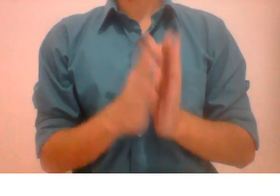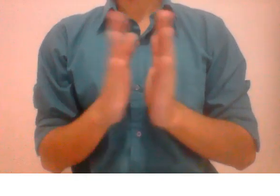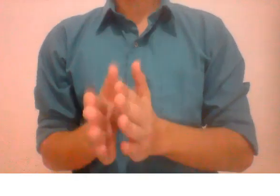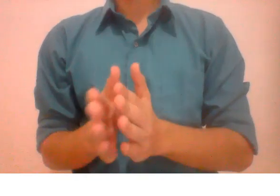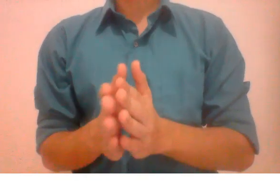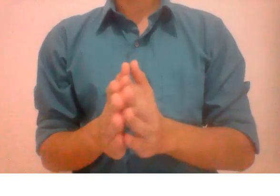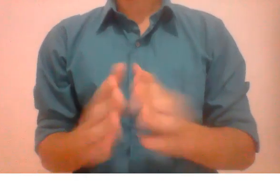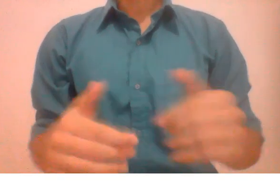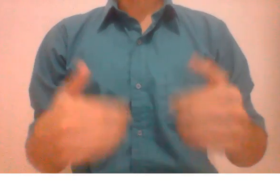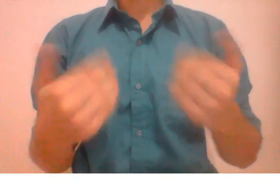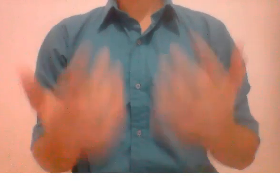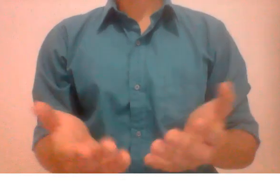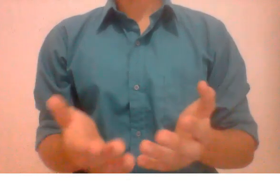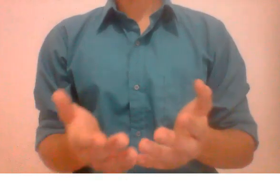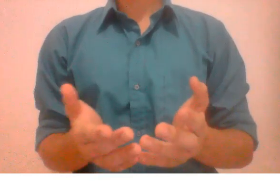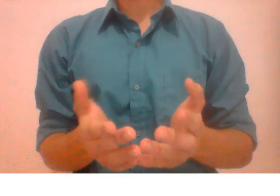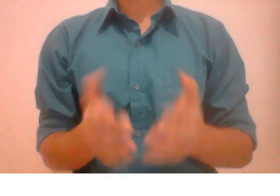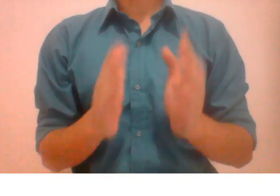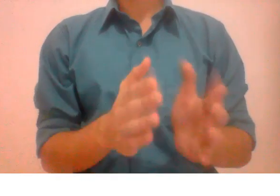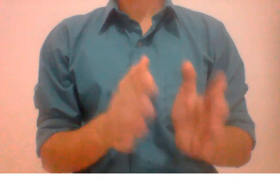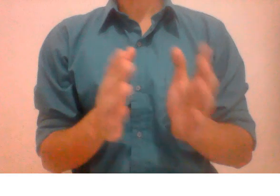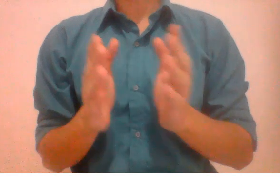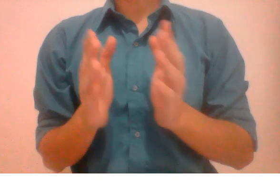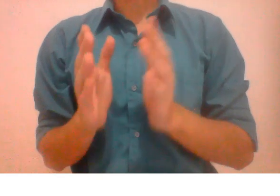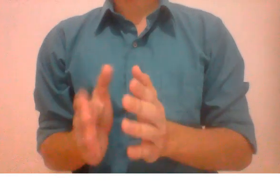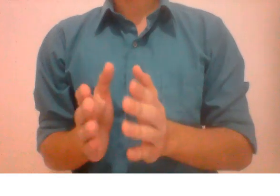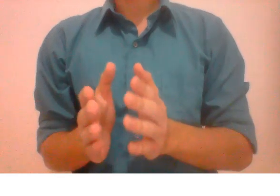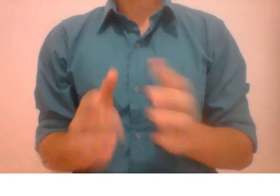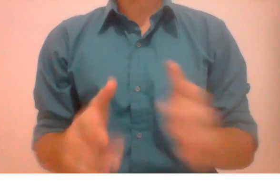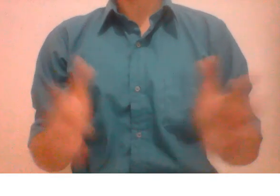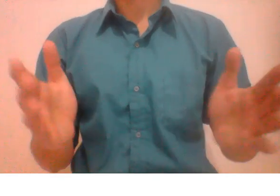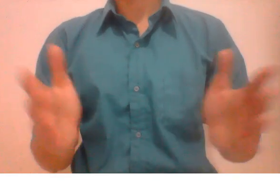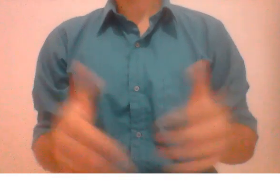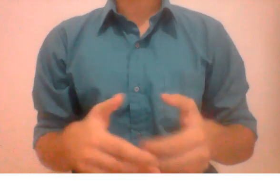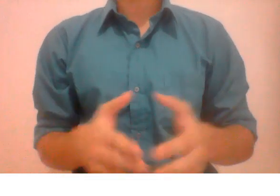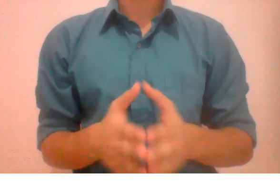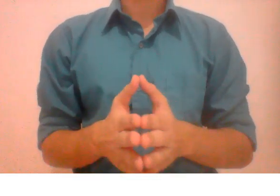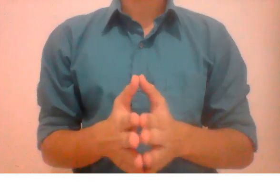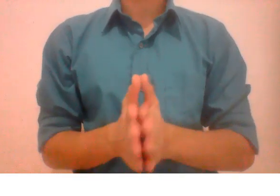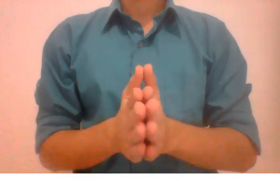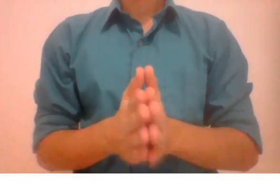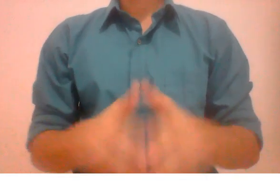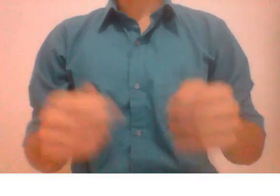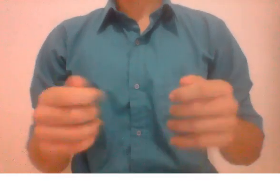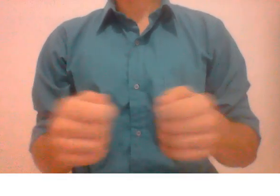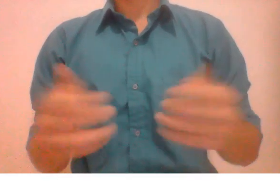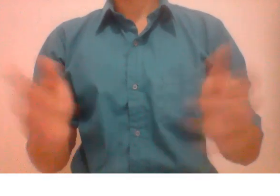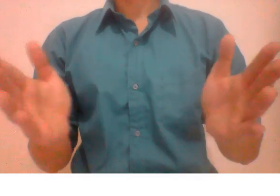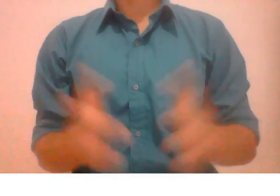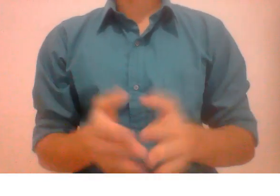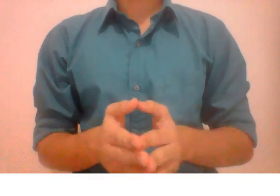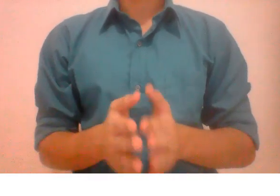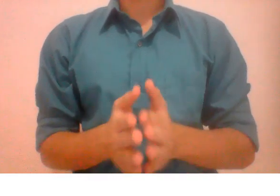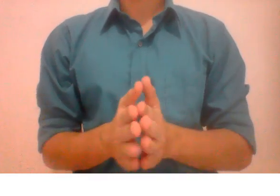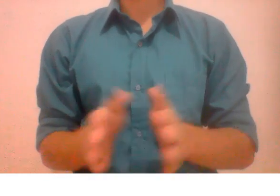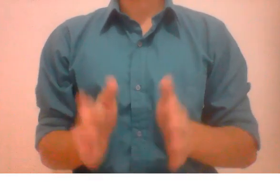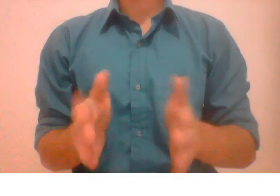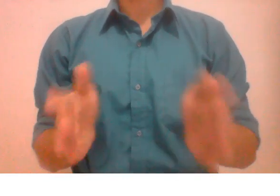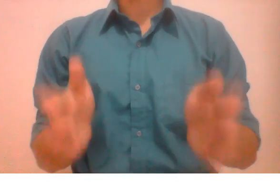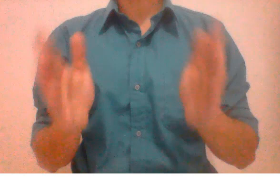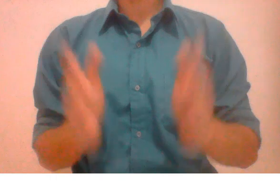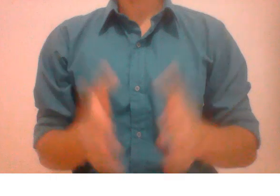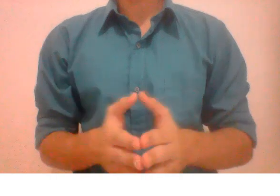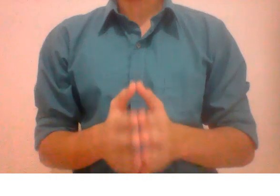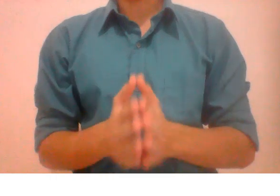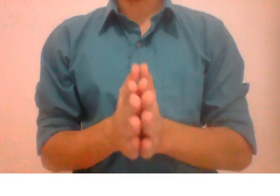dio aunada a esta, en donde se menciona que el mismo Anaya, que ya sabemos que dice, no es que este Andrés Manuel López Obrador no